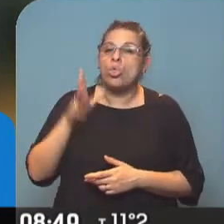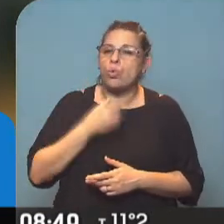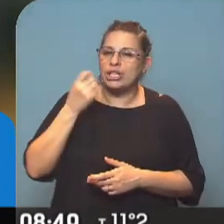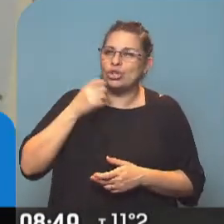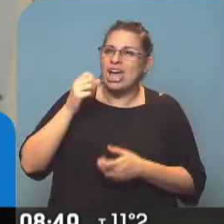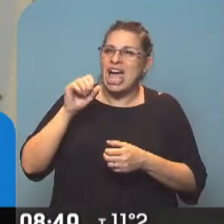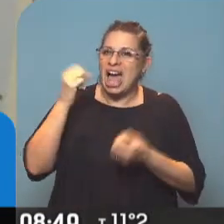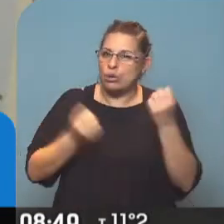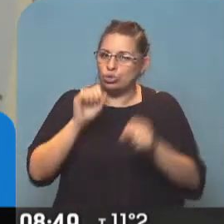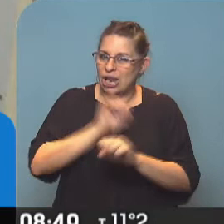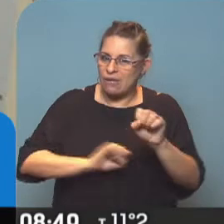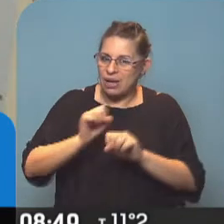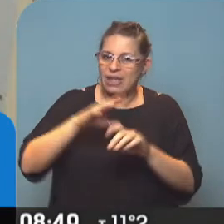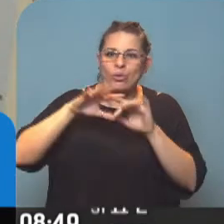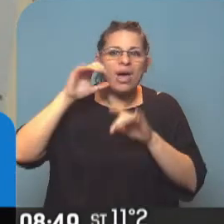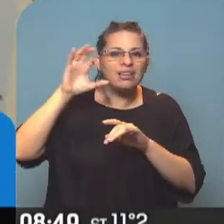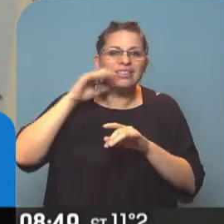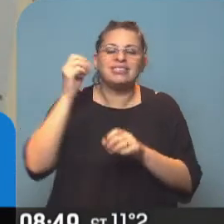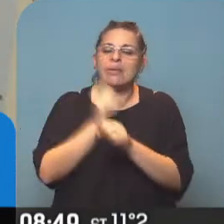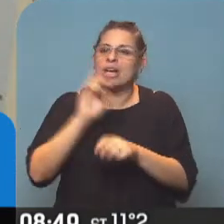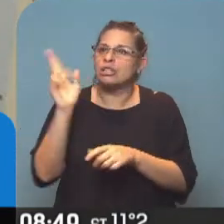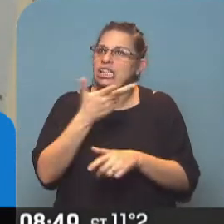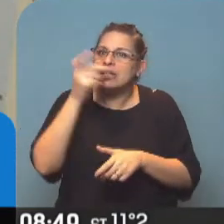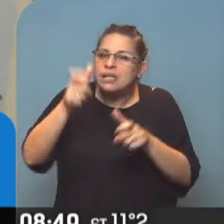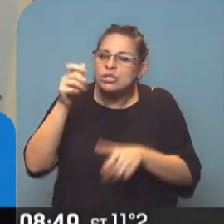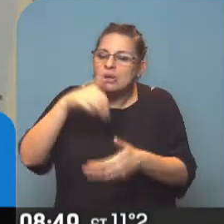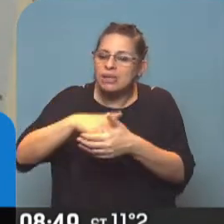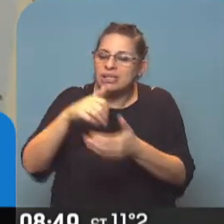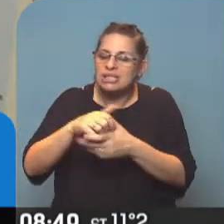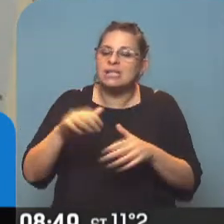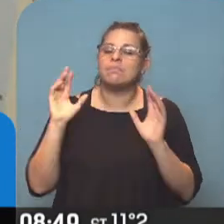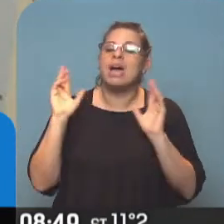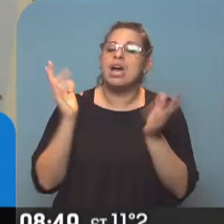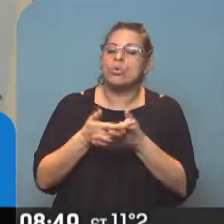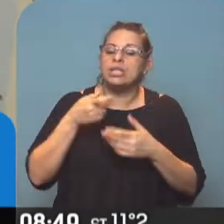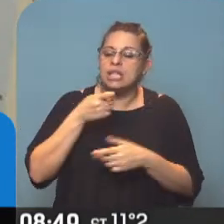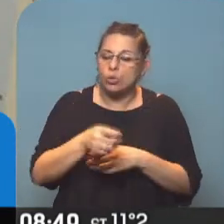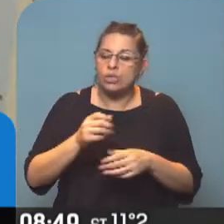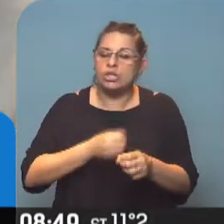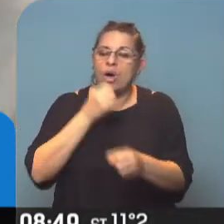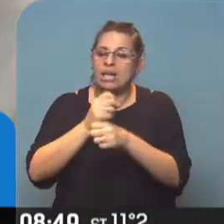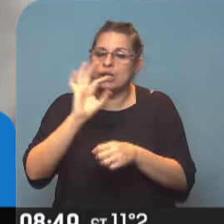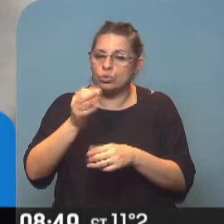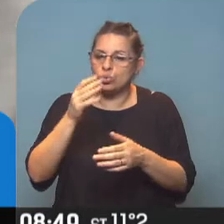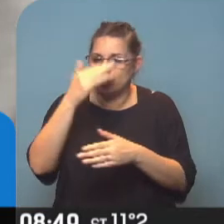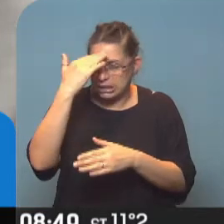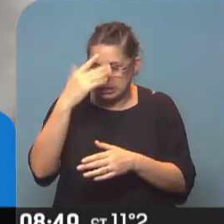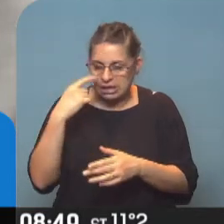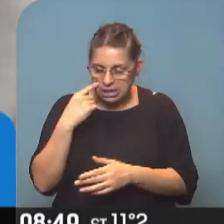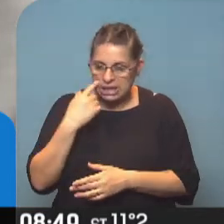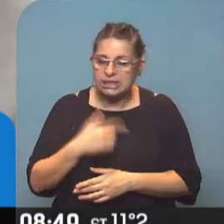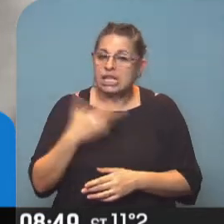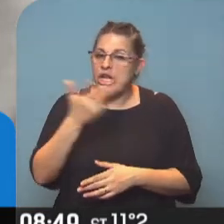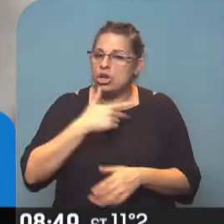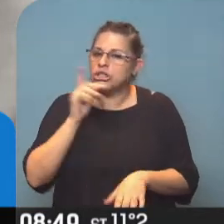donde trabajaba Wagner. Todos los implicados participarán en las audiencias que se extenderán hasta mediados de octubre. Pesa sobre